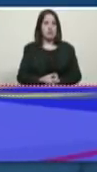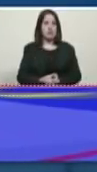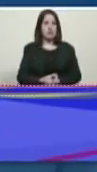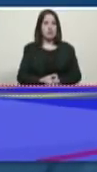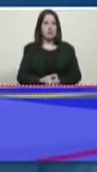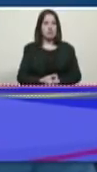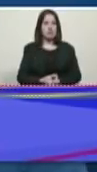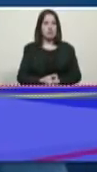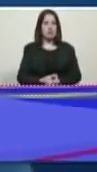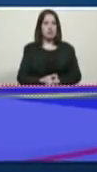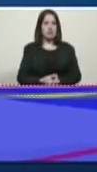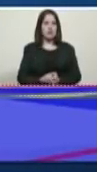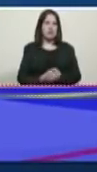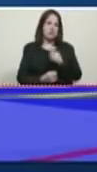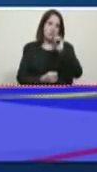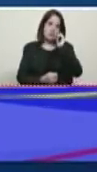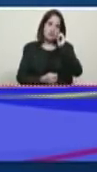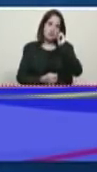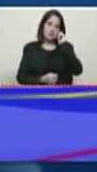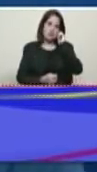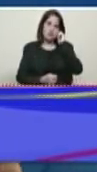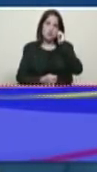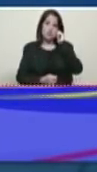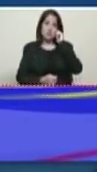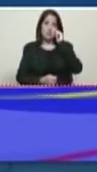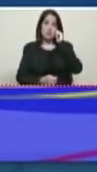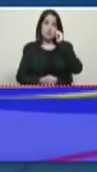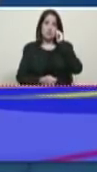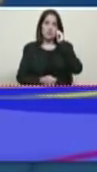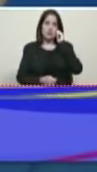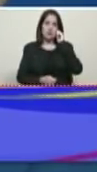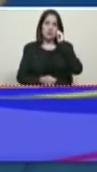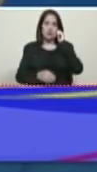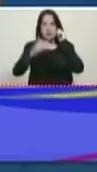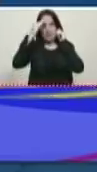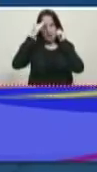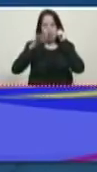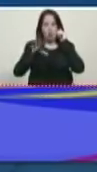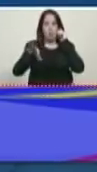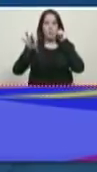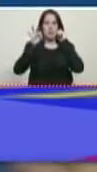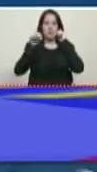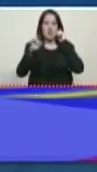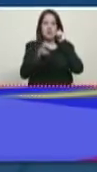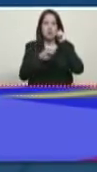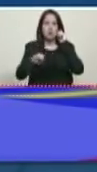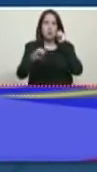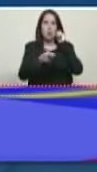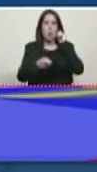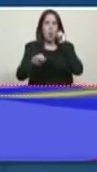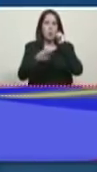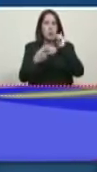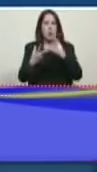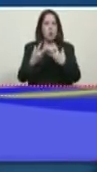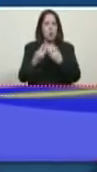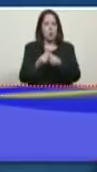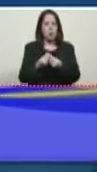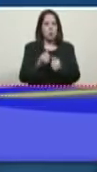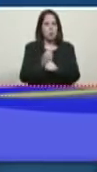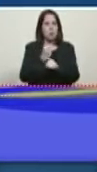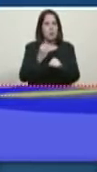saludó de manera especial esta iniciativa de su gobierno de todo nuestro gobierno